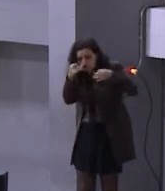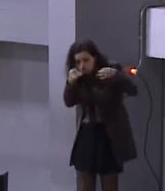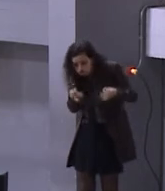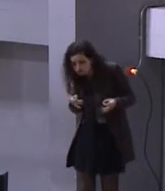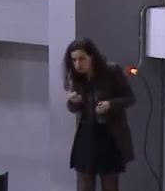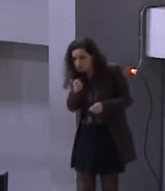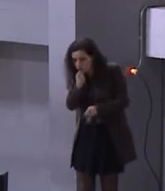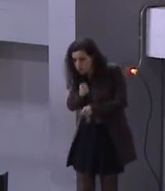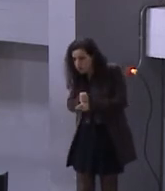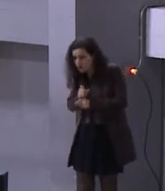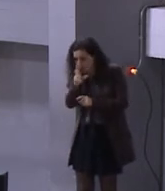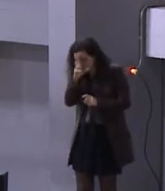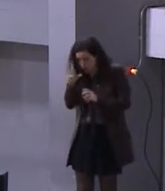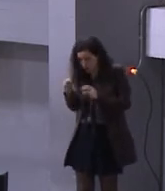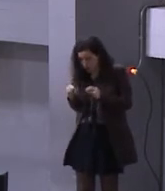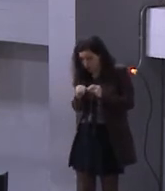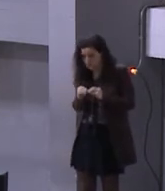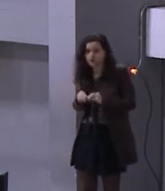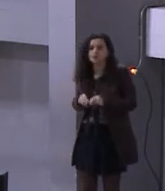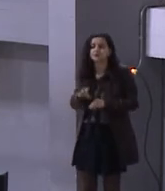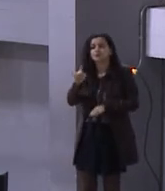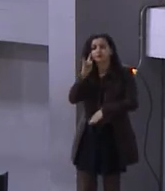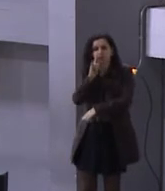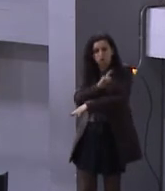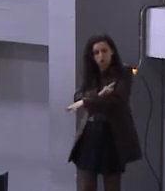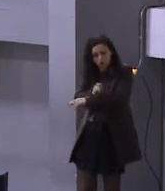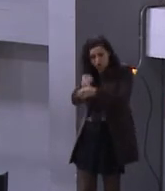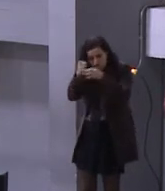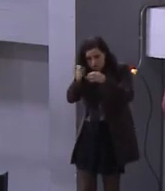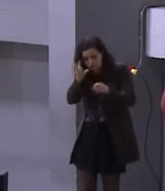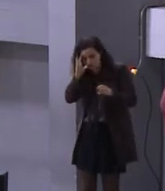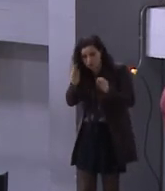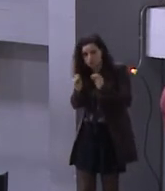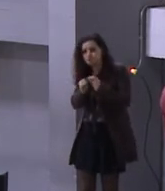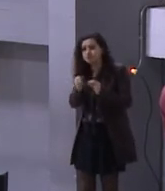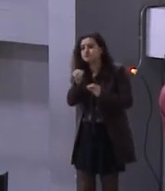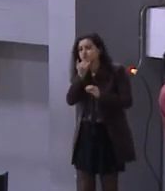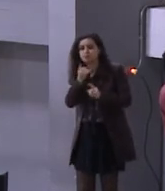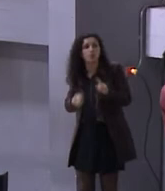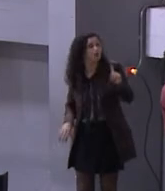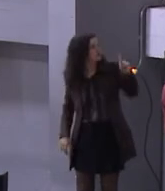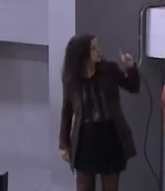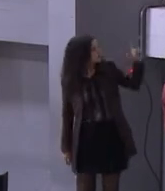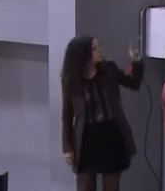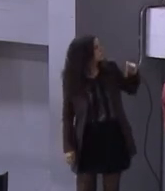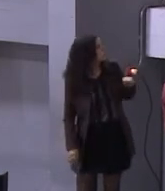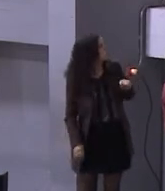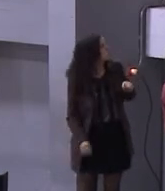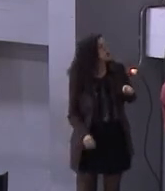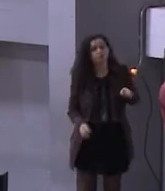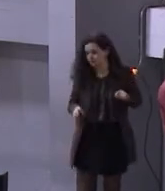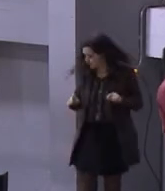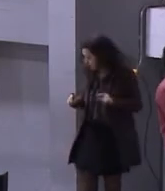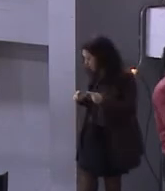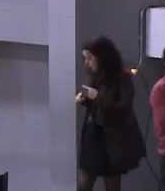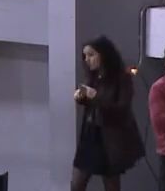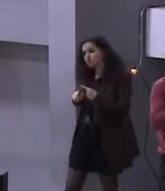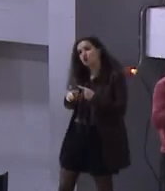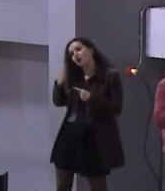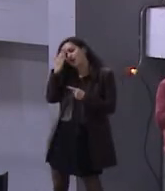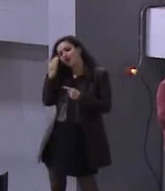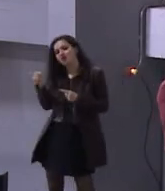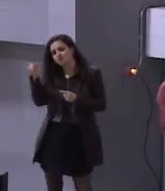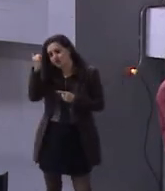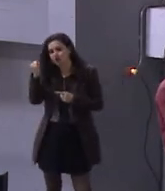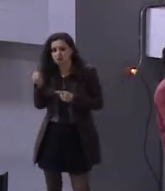acuerdo. En las garantías, entonces, ¿qué hay? Hay garantías académicas para los estudiantes al retorno de